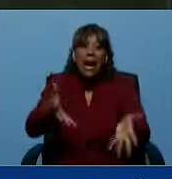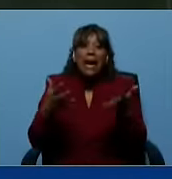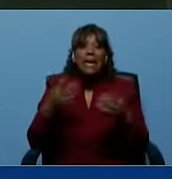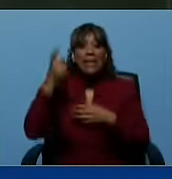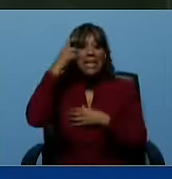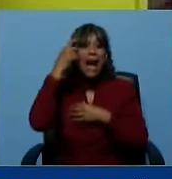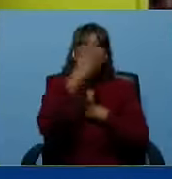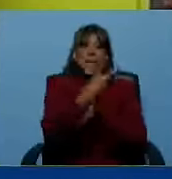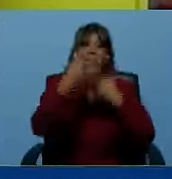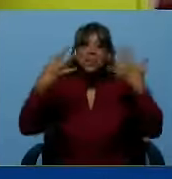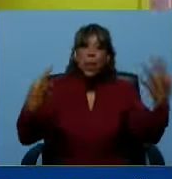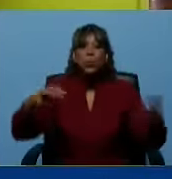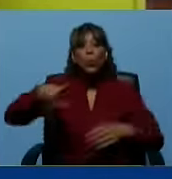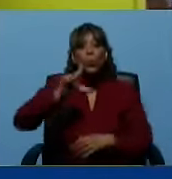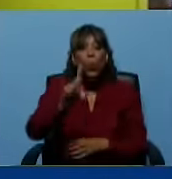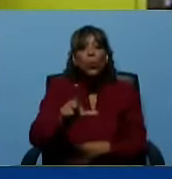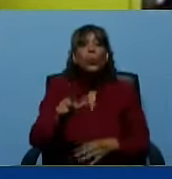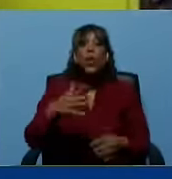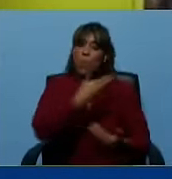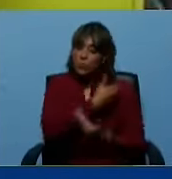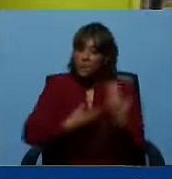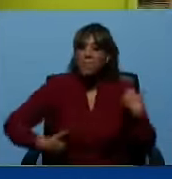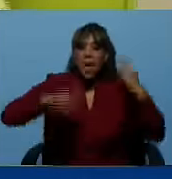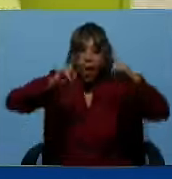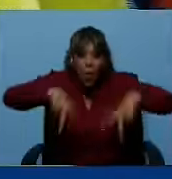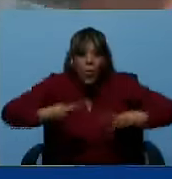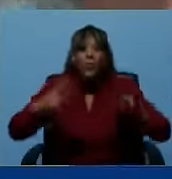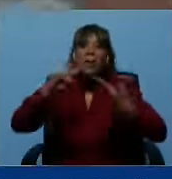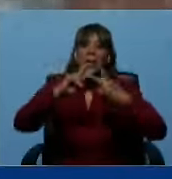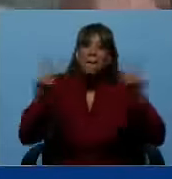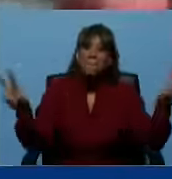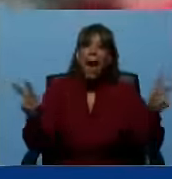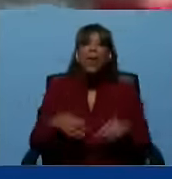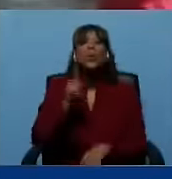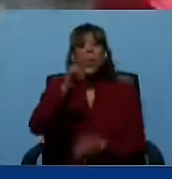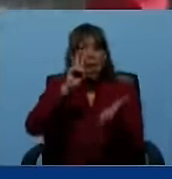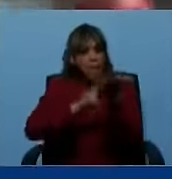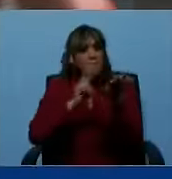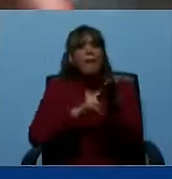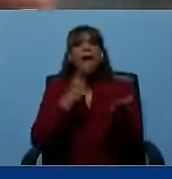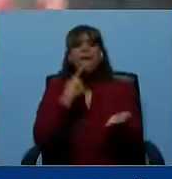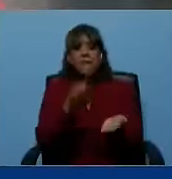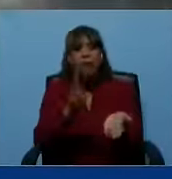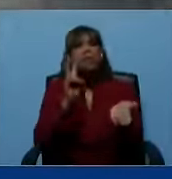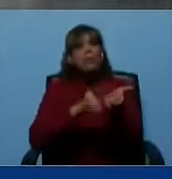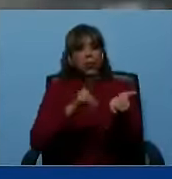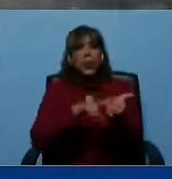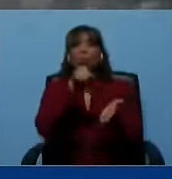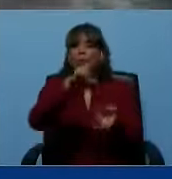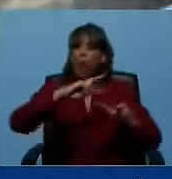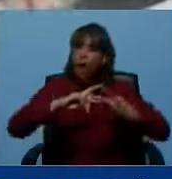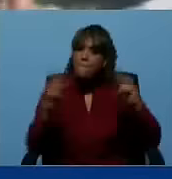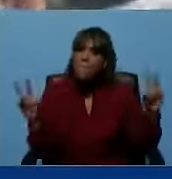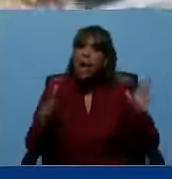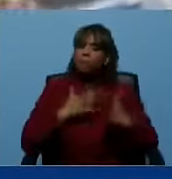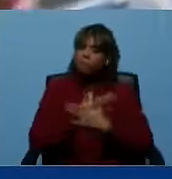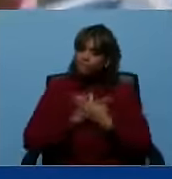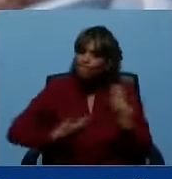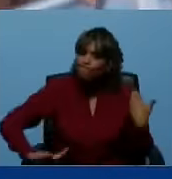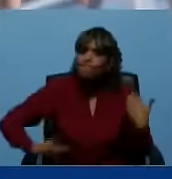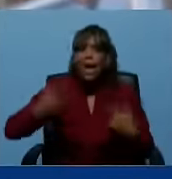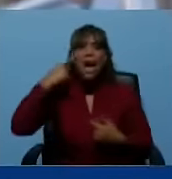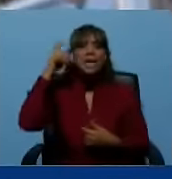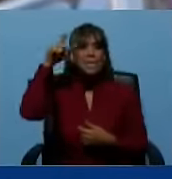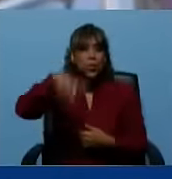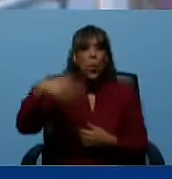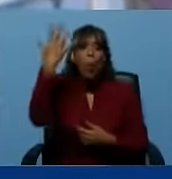28 de julio y por ser el presidente de la paz. Es verdad lo que usted decía, presidente, usted es el presidente de la paz. Y aquí está